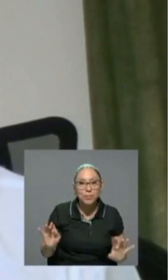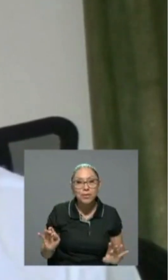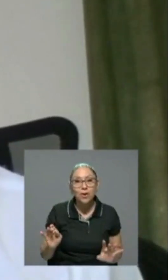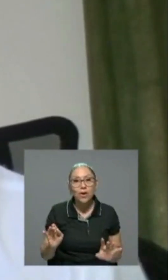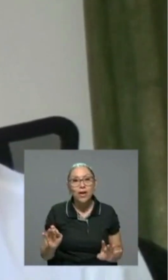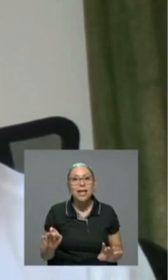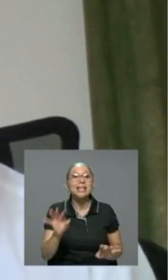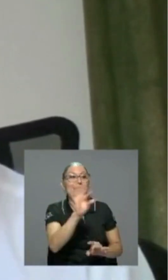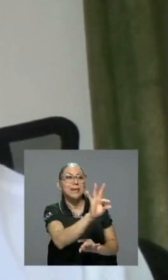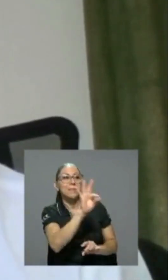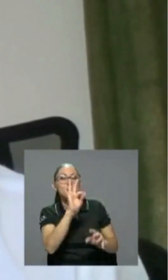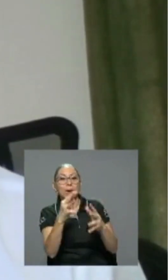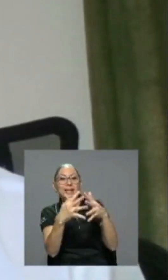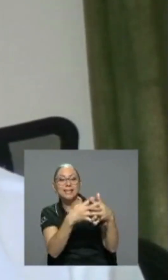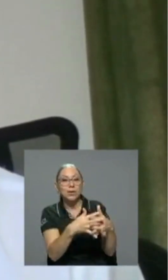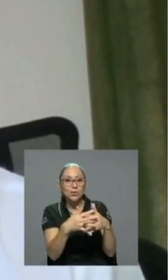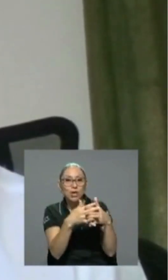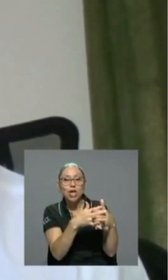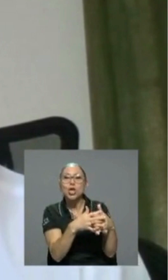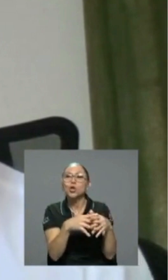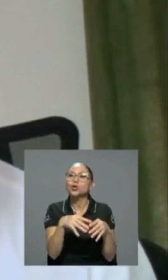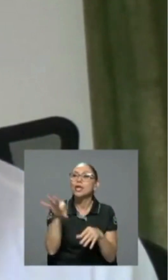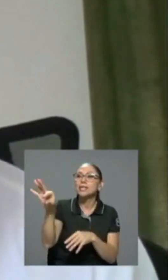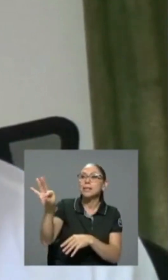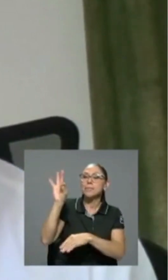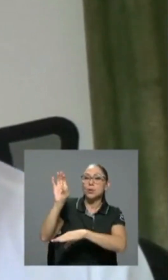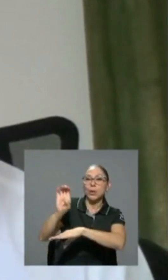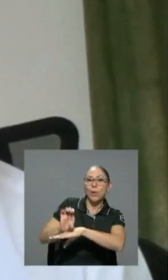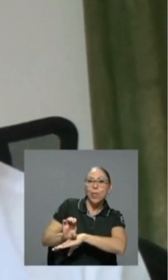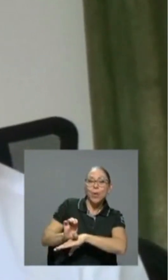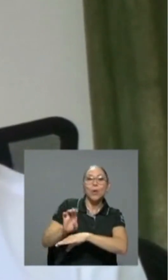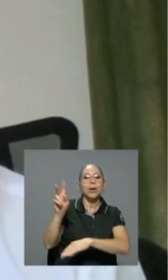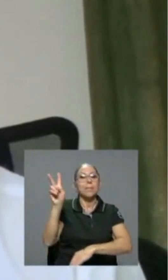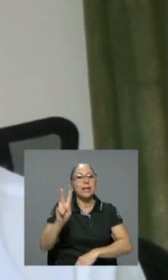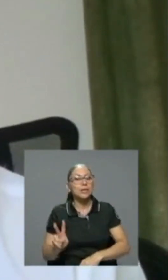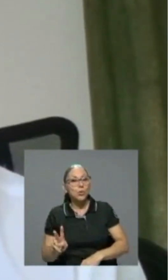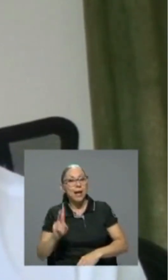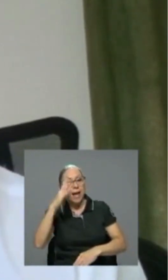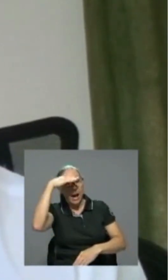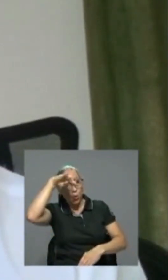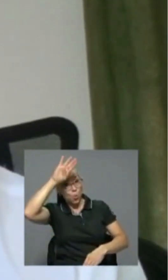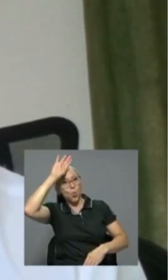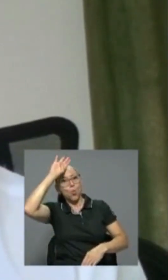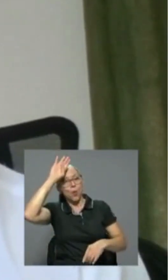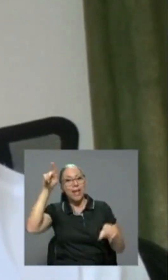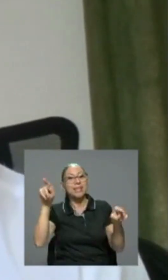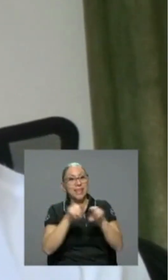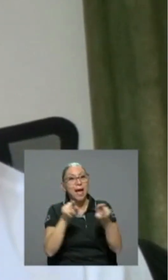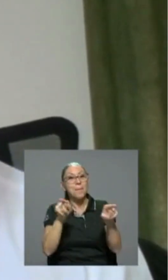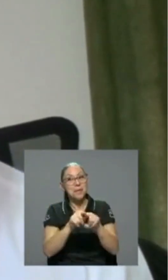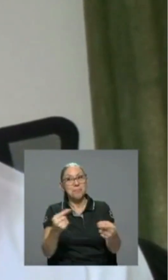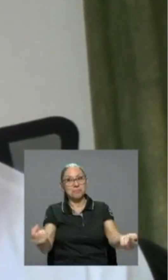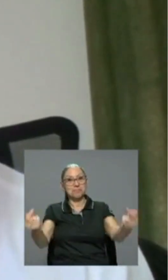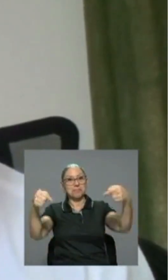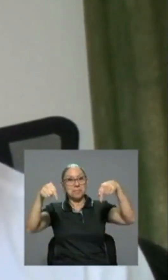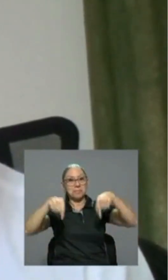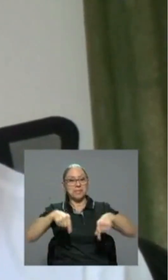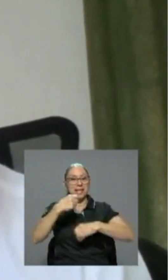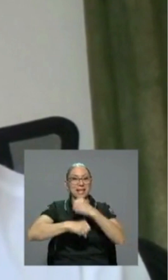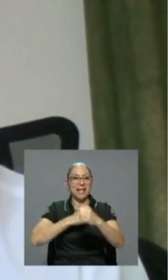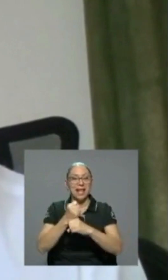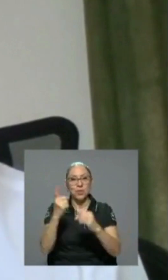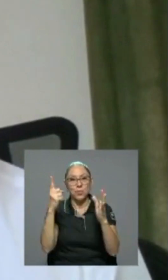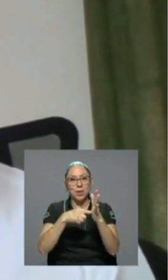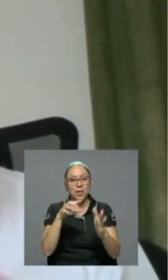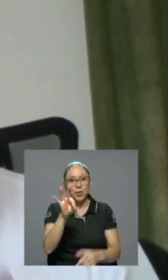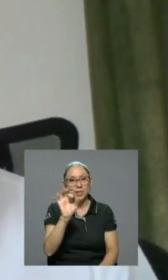a Estados Unidos, también Ecuador, Venezuela, Cuba también participan en esa exposición nacional en